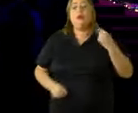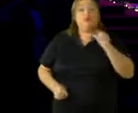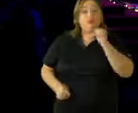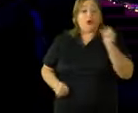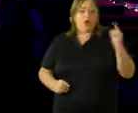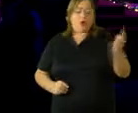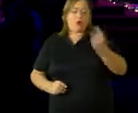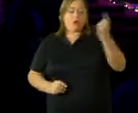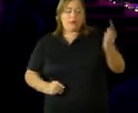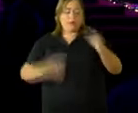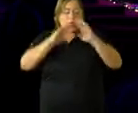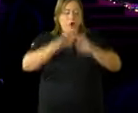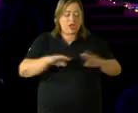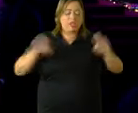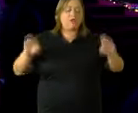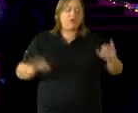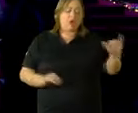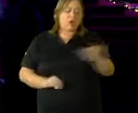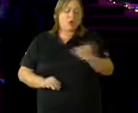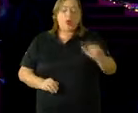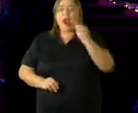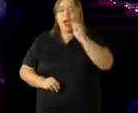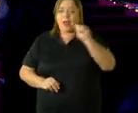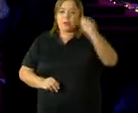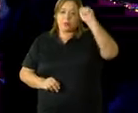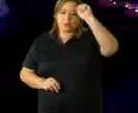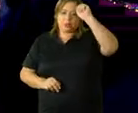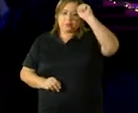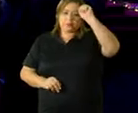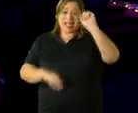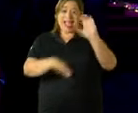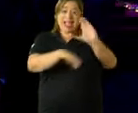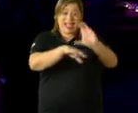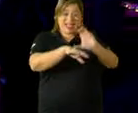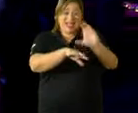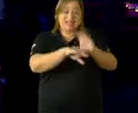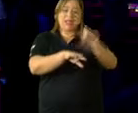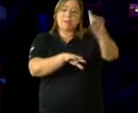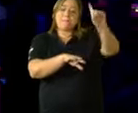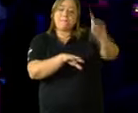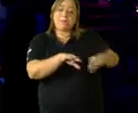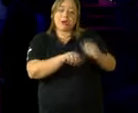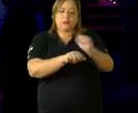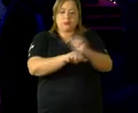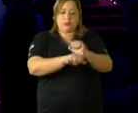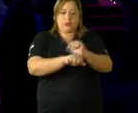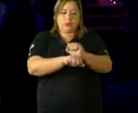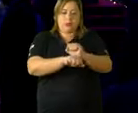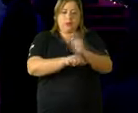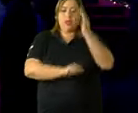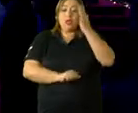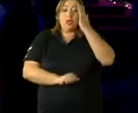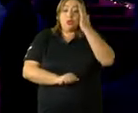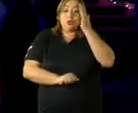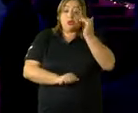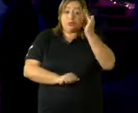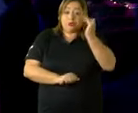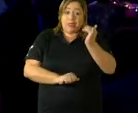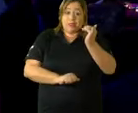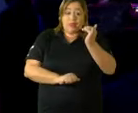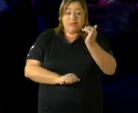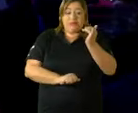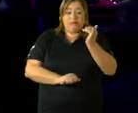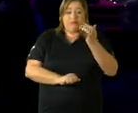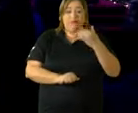niños, adultos también vinieron, se convirtieron. La iglesia tiene que hacer su trabajo. Y por eso es que yo digo, yo no me voy a